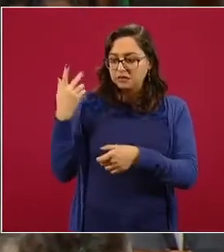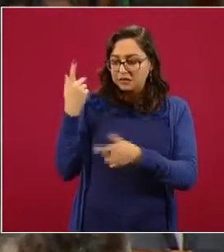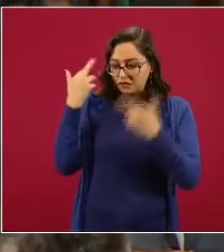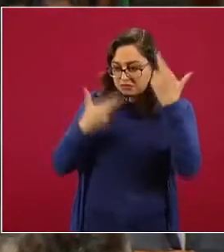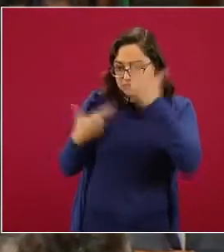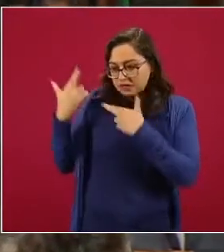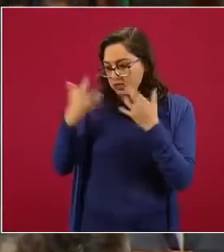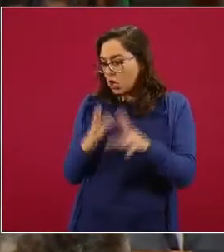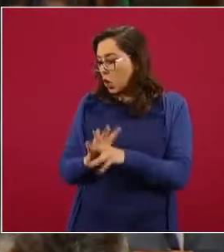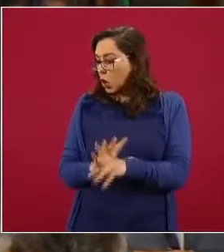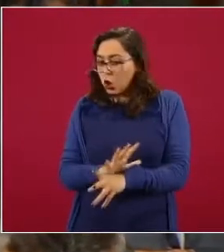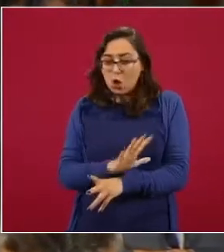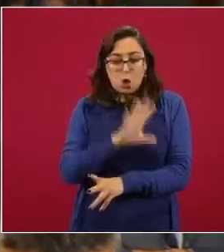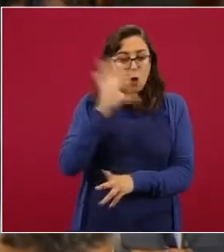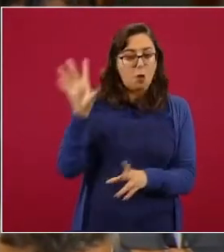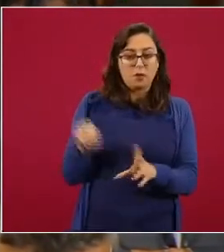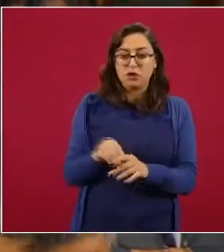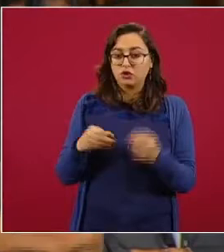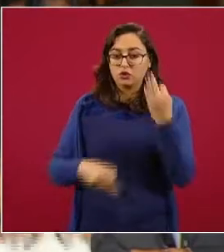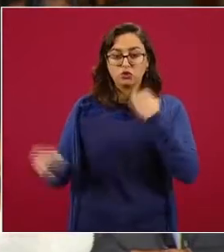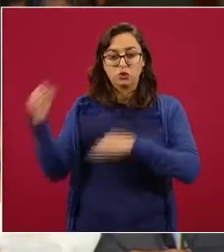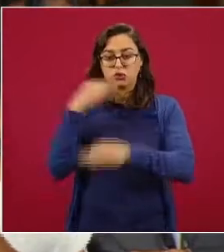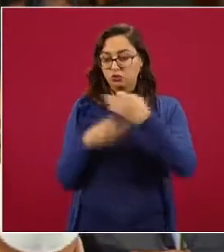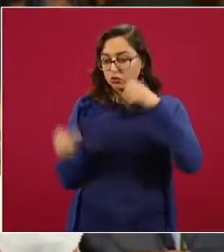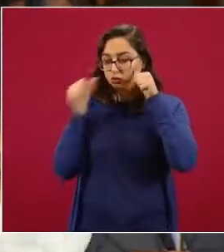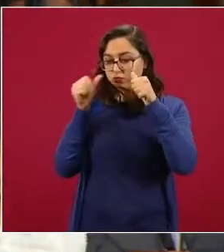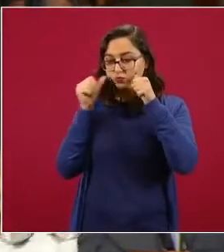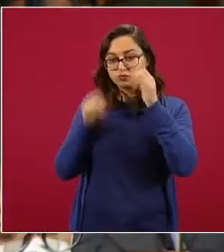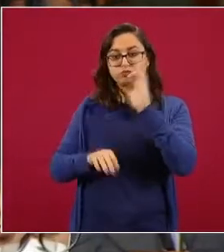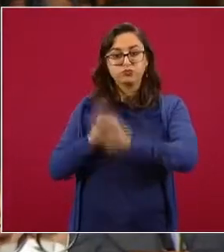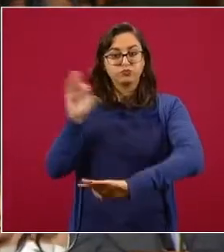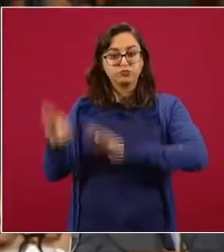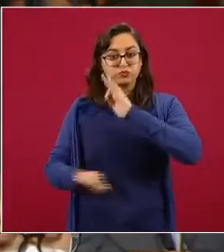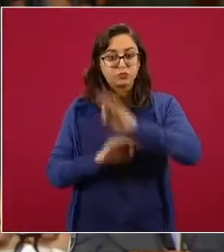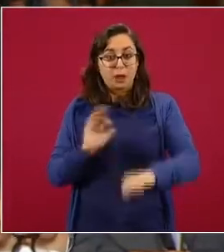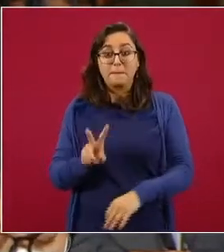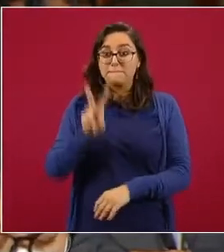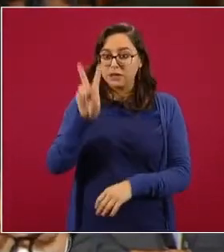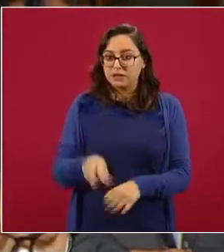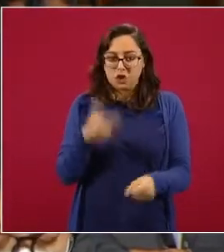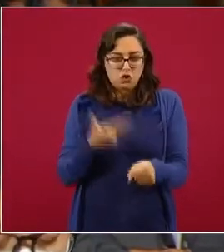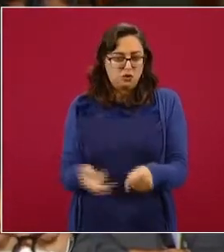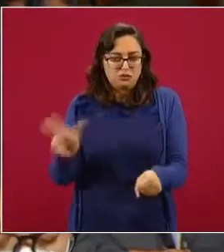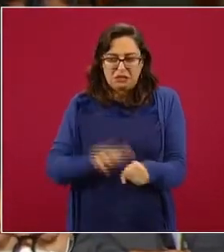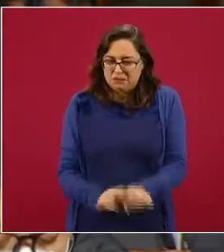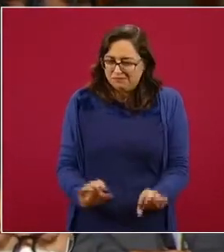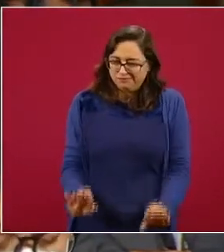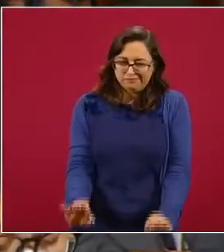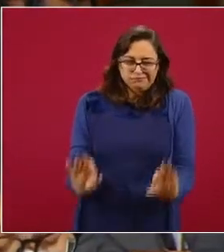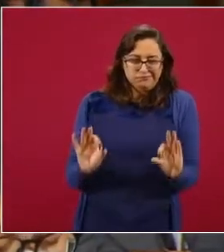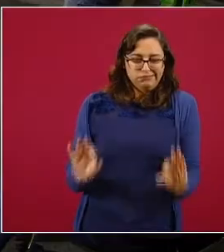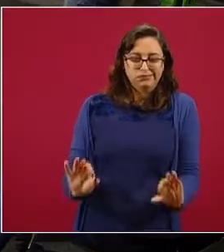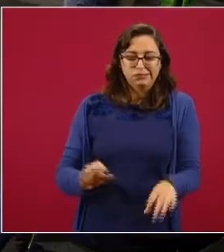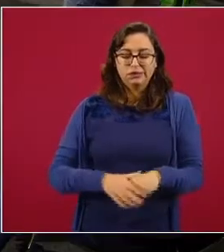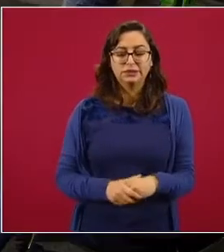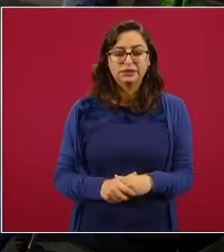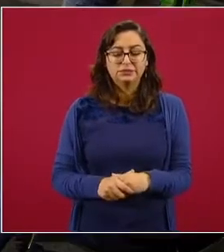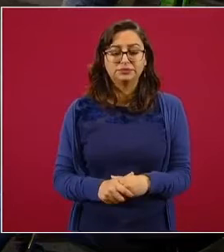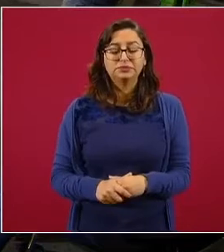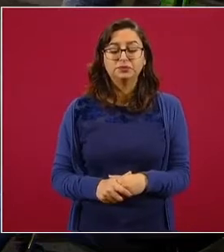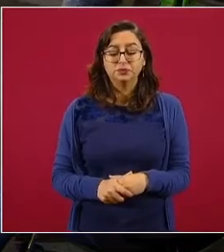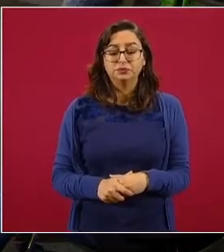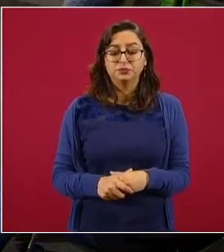clínicos, medicación, dictamen y una asesoría profesional al más estilo del mejor hospital privado de México. Todo esto